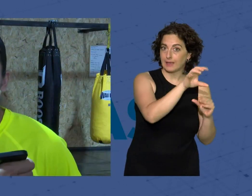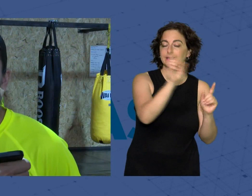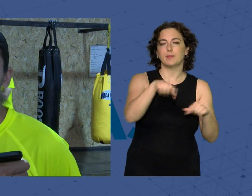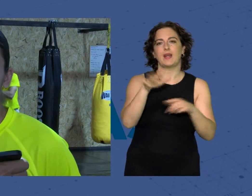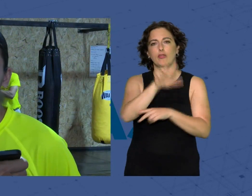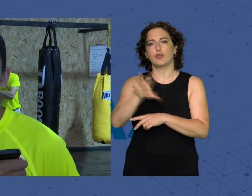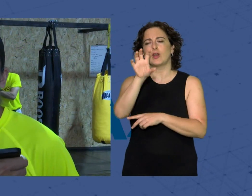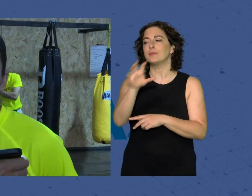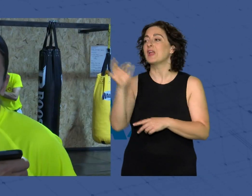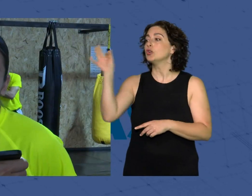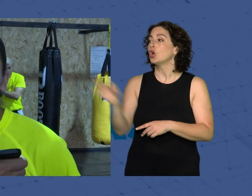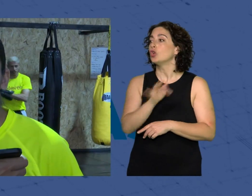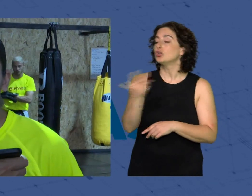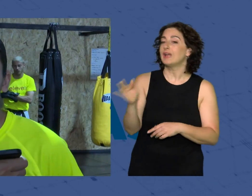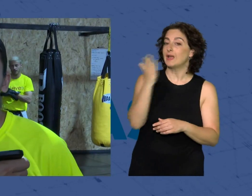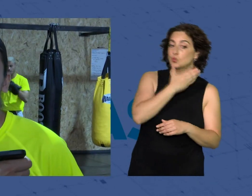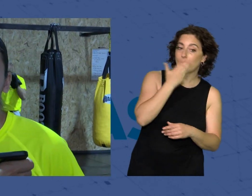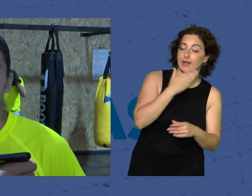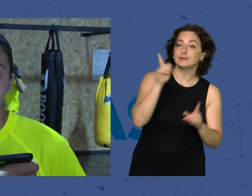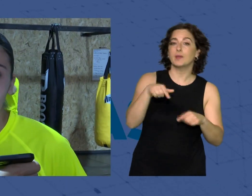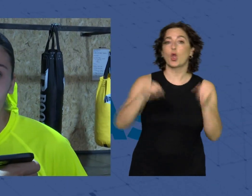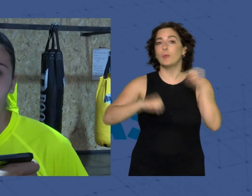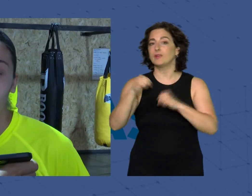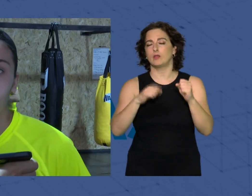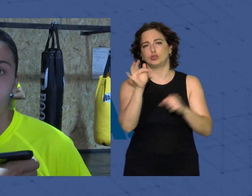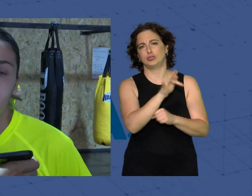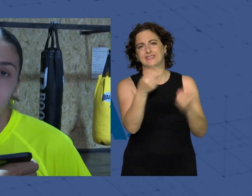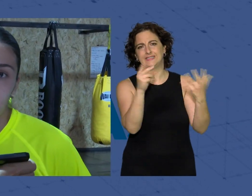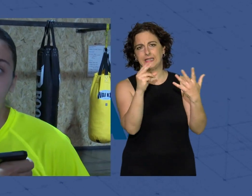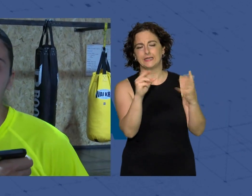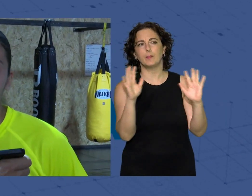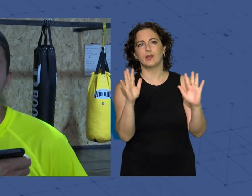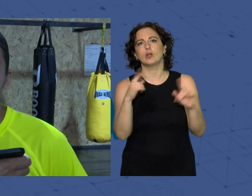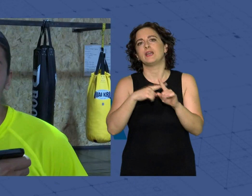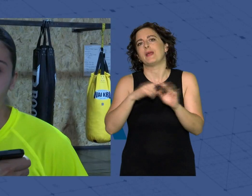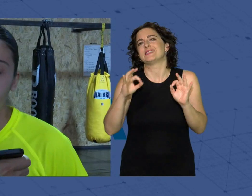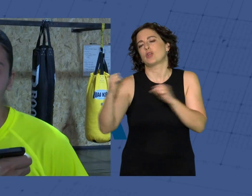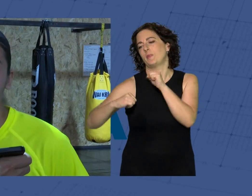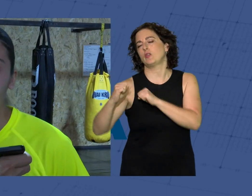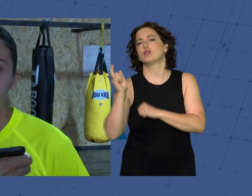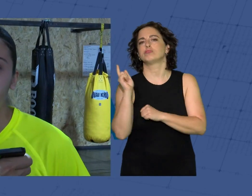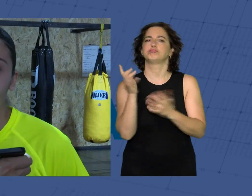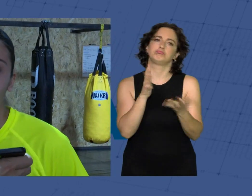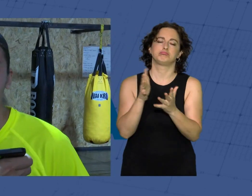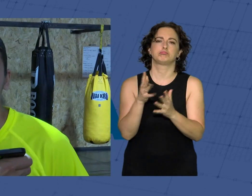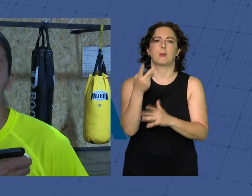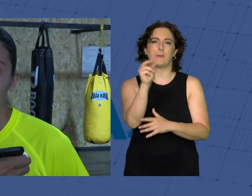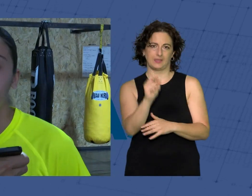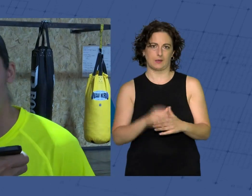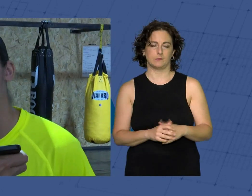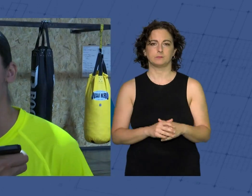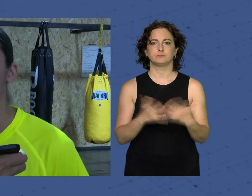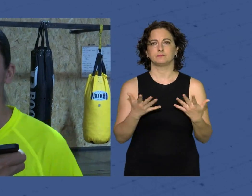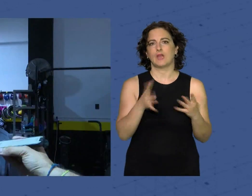En total entre escuela y competición somos unos 70 aunque a nivel de competición estamos aproximadamente unos 20